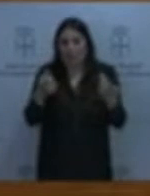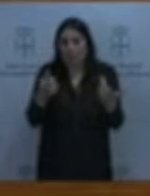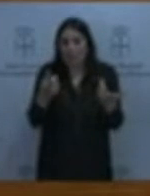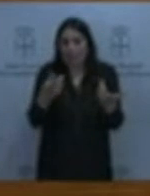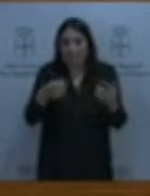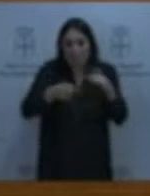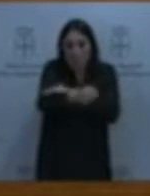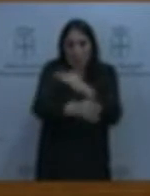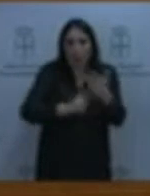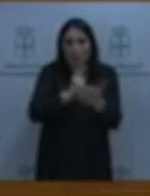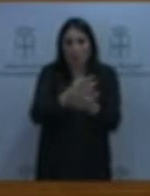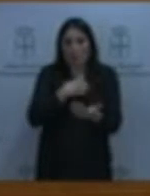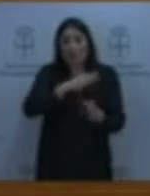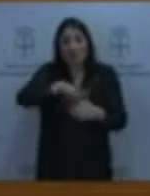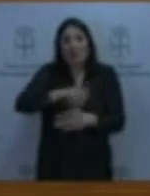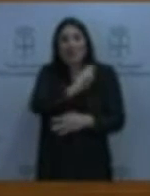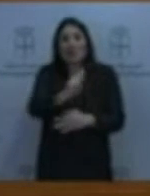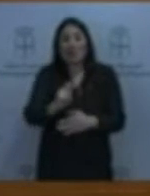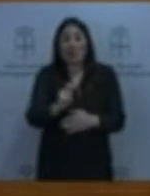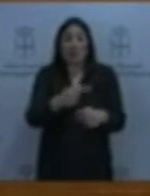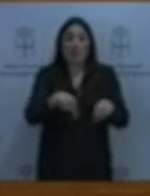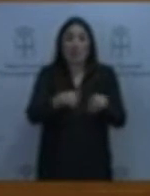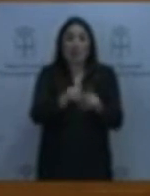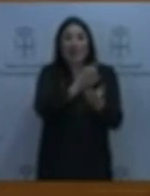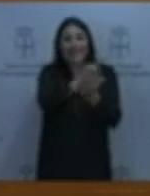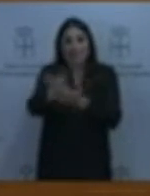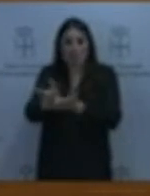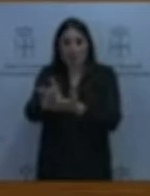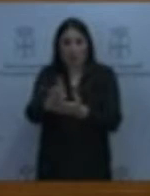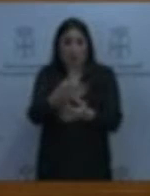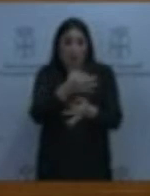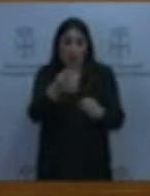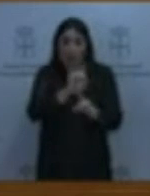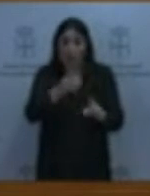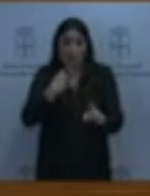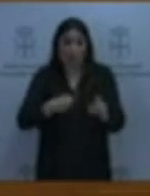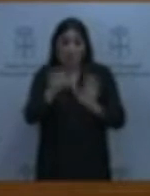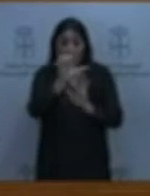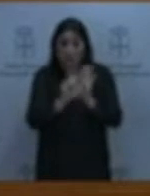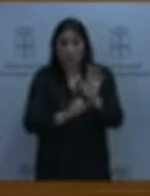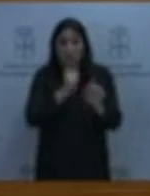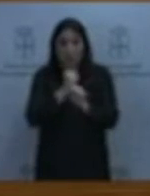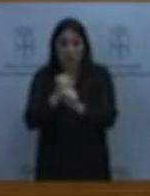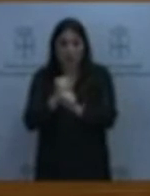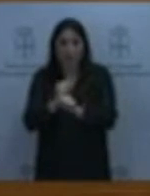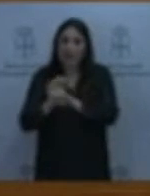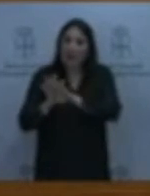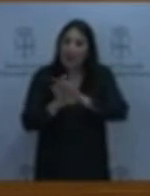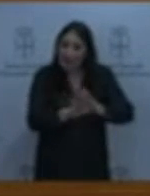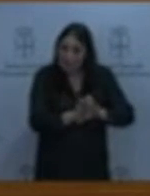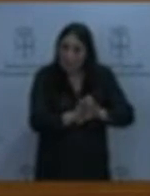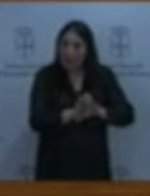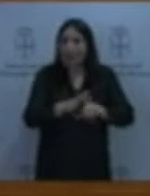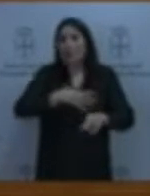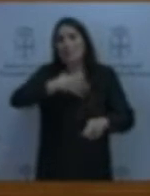indemnización se transformaría, por tanto, en la correspondiente a un despido improcedente según disposición legal, según el Estatuto de los Trabajadores. Otra cosa sería